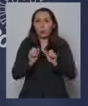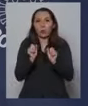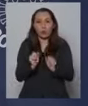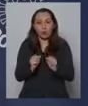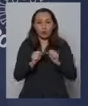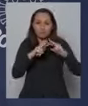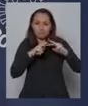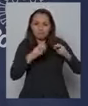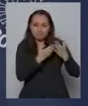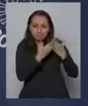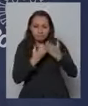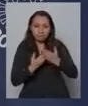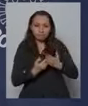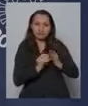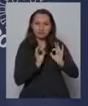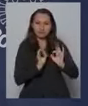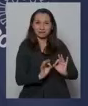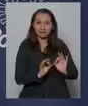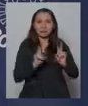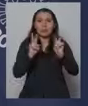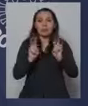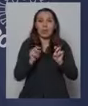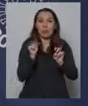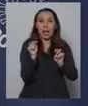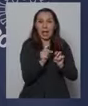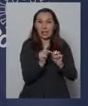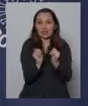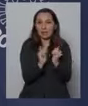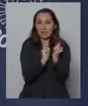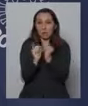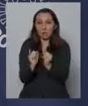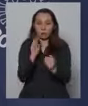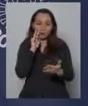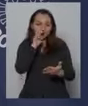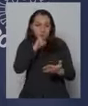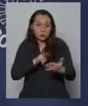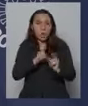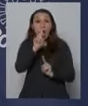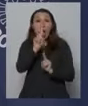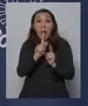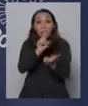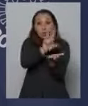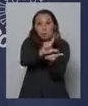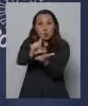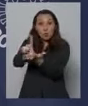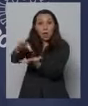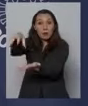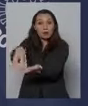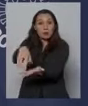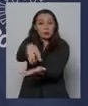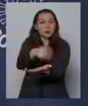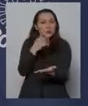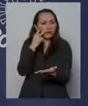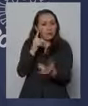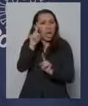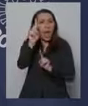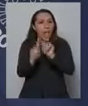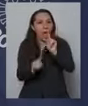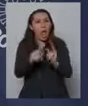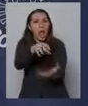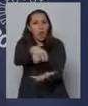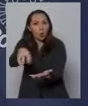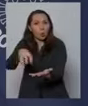hacer un análisis con respecto a ello. Hemos visto, sí, en algunos lugares, hemos visto, sí, en algunas